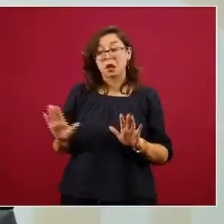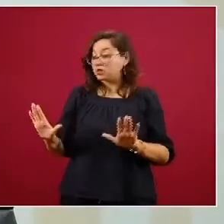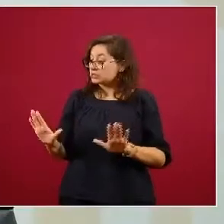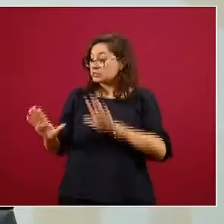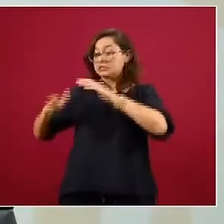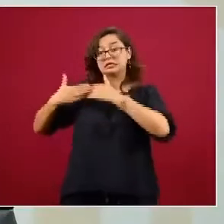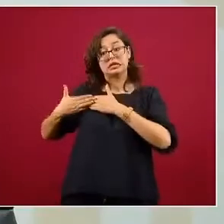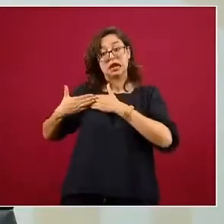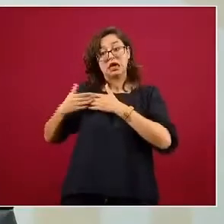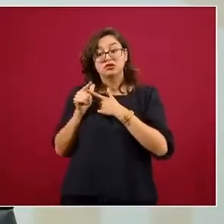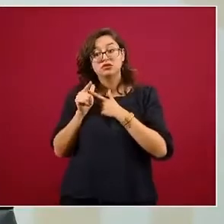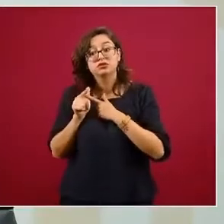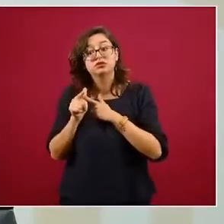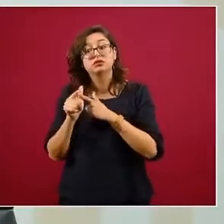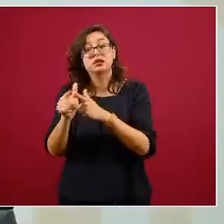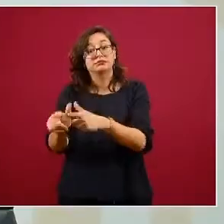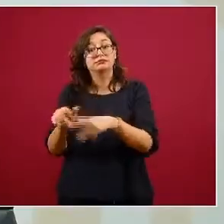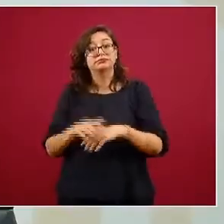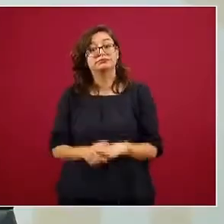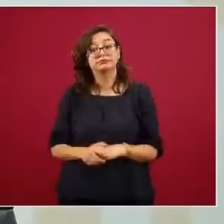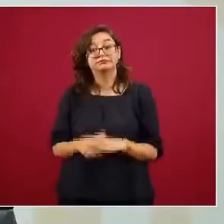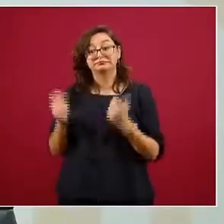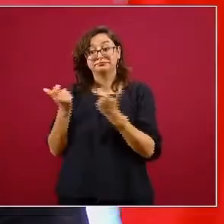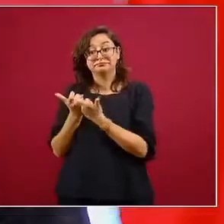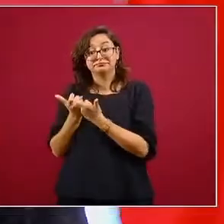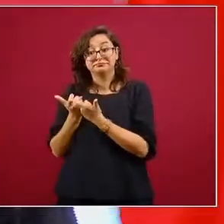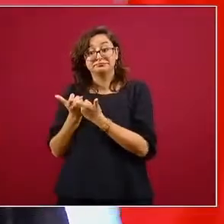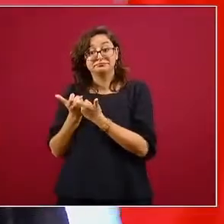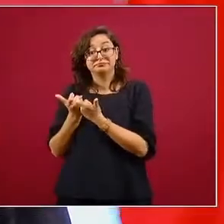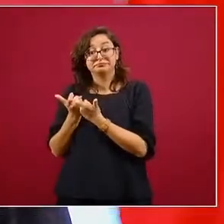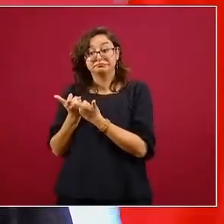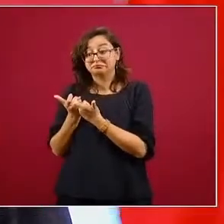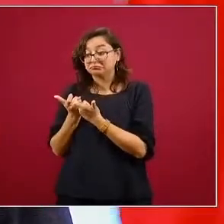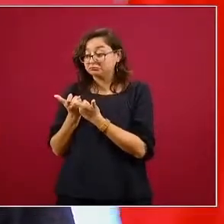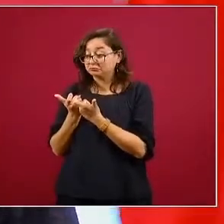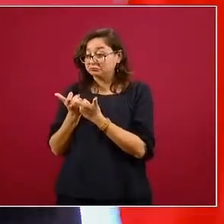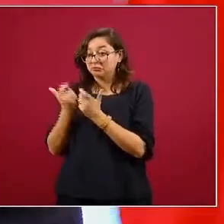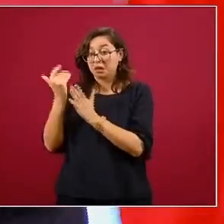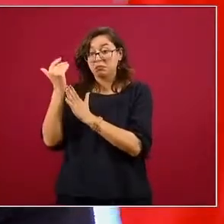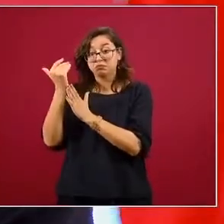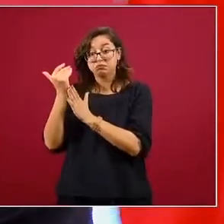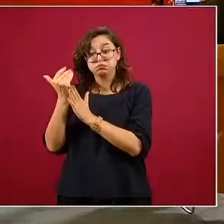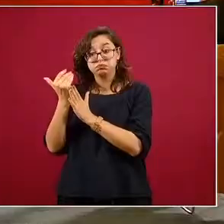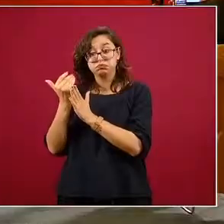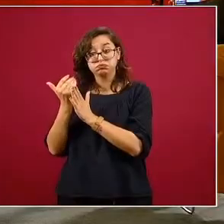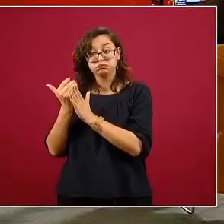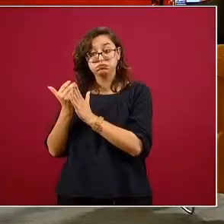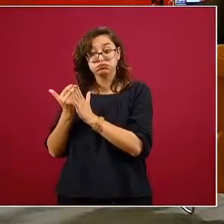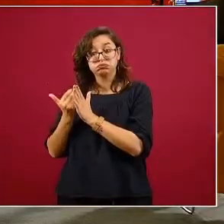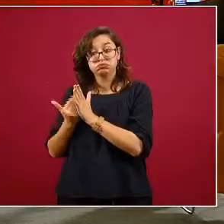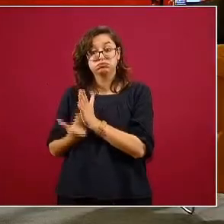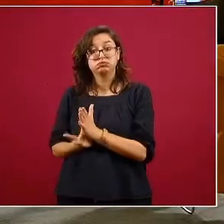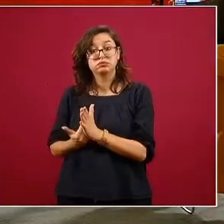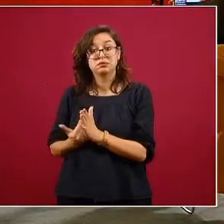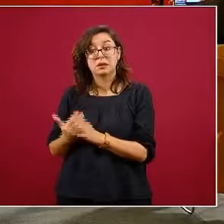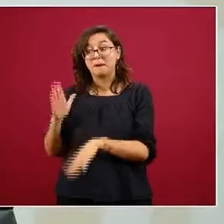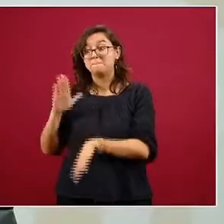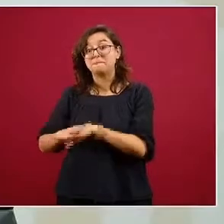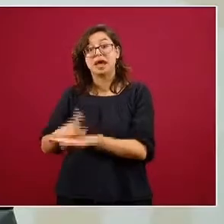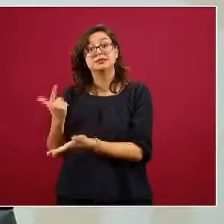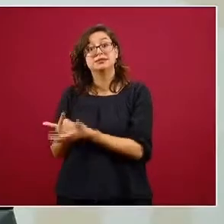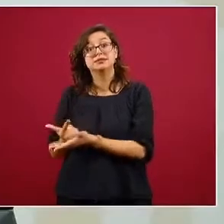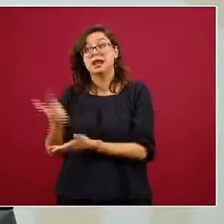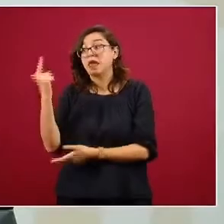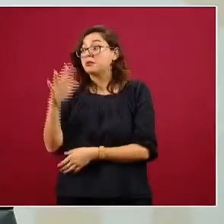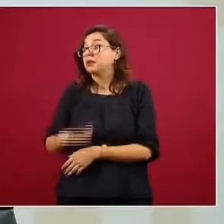abre, la economía no se empieza a recuperar y empieza a haber efectos muy profundos sobre